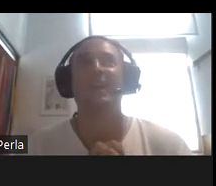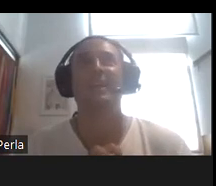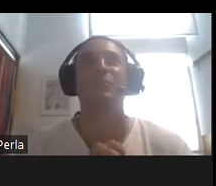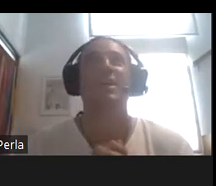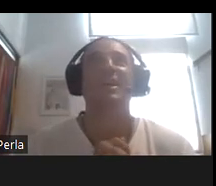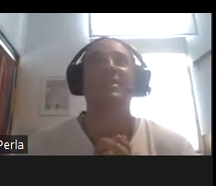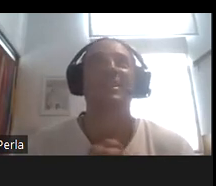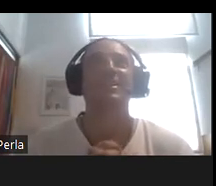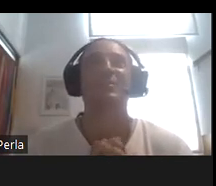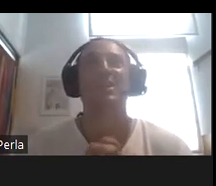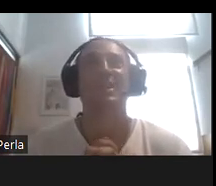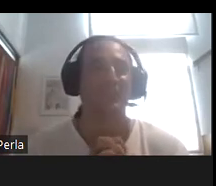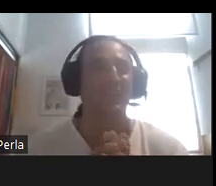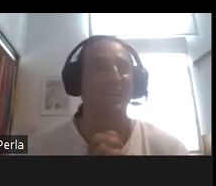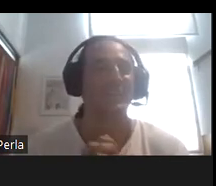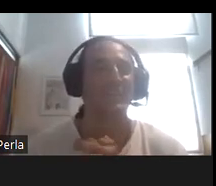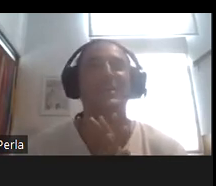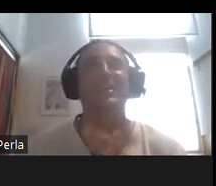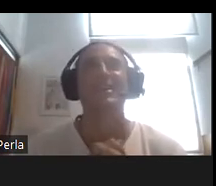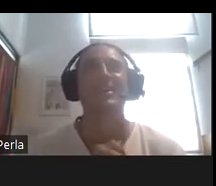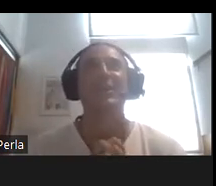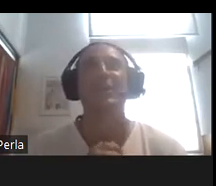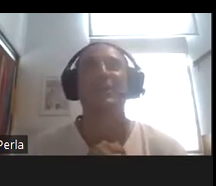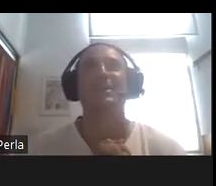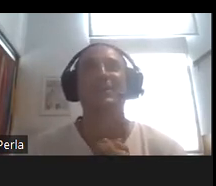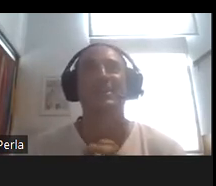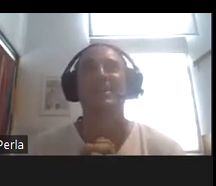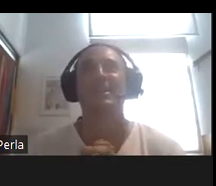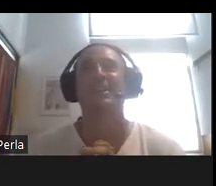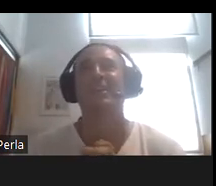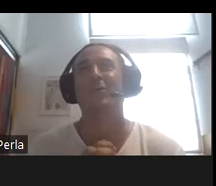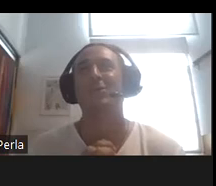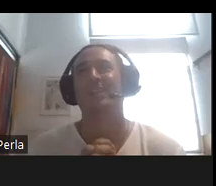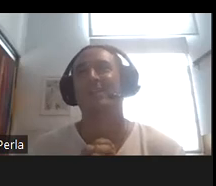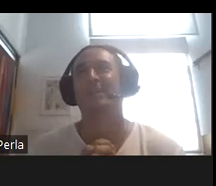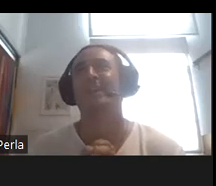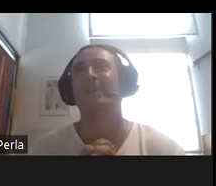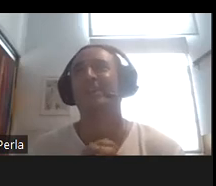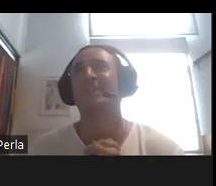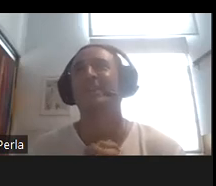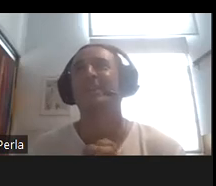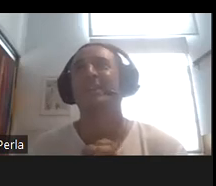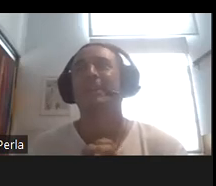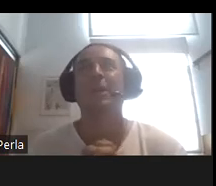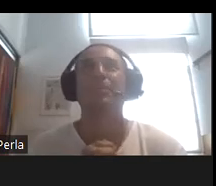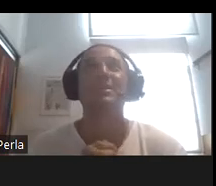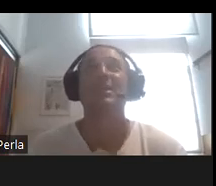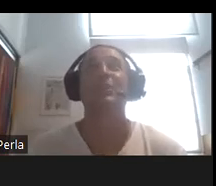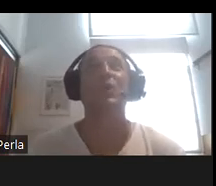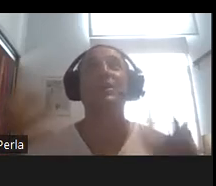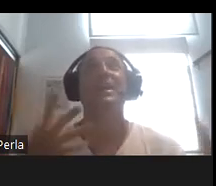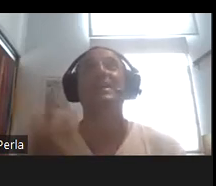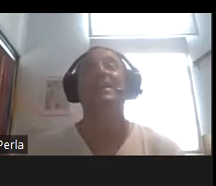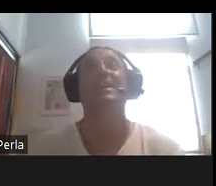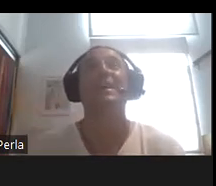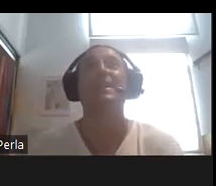Dale, Natalia, muchas gracias y muchas gracias, Fernando. Siempre un placer verte y escucharte. Me quedo pensando